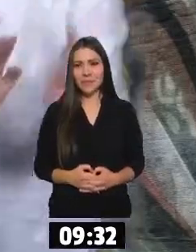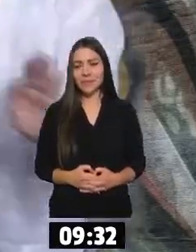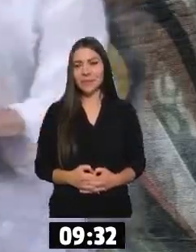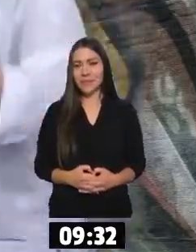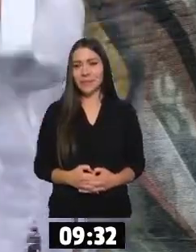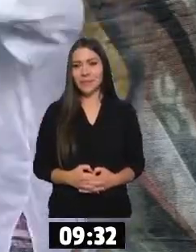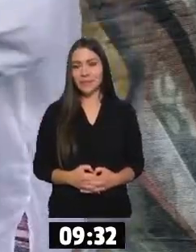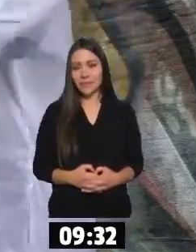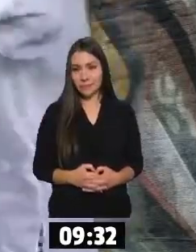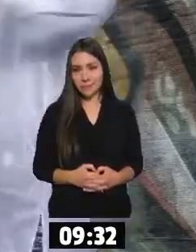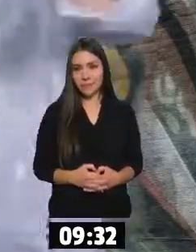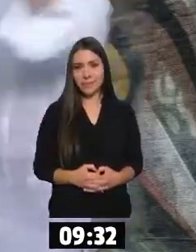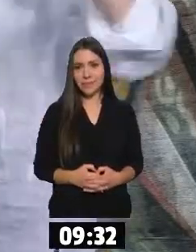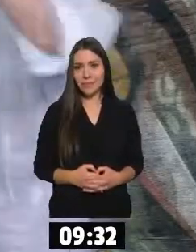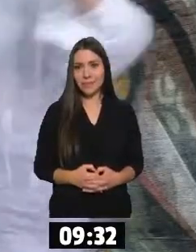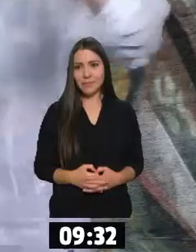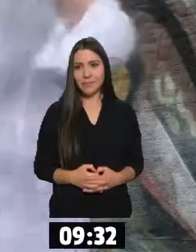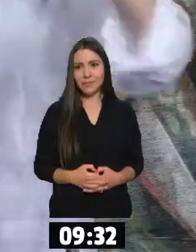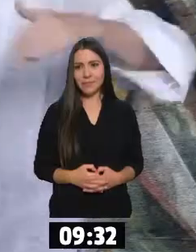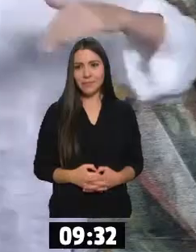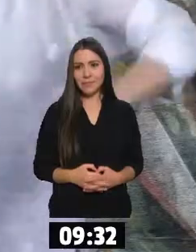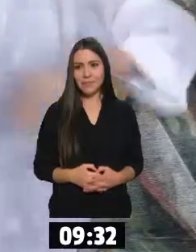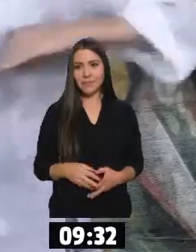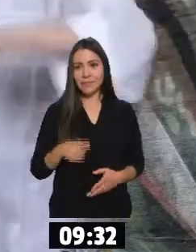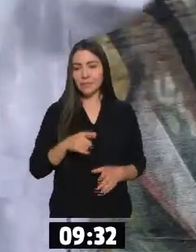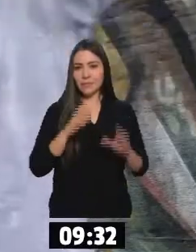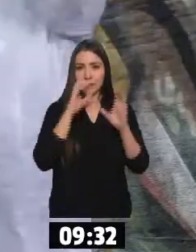Echando Fernanda Tapia.